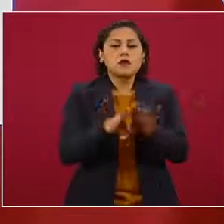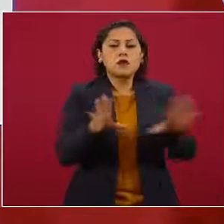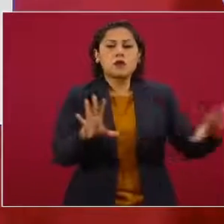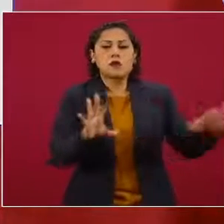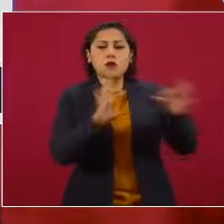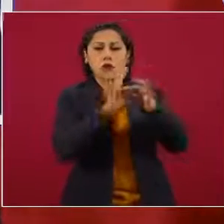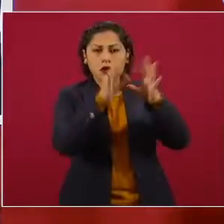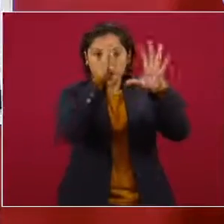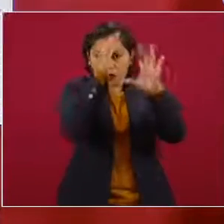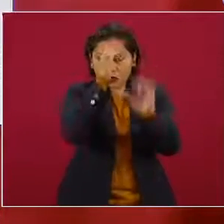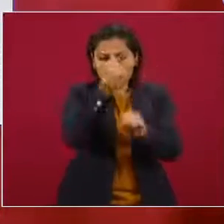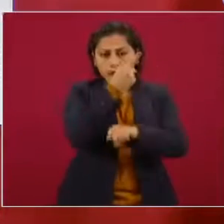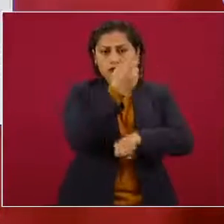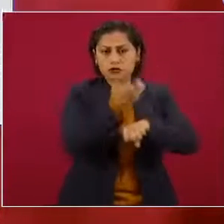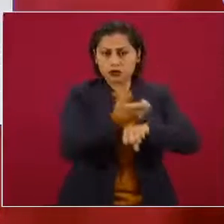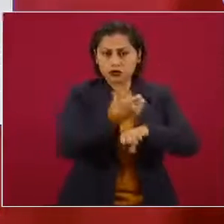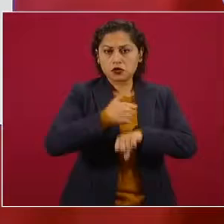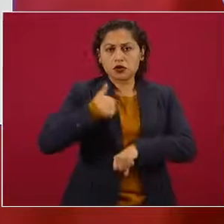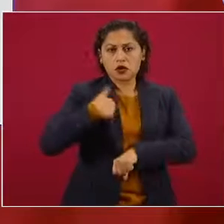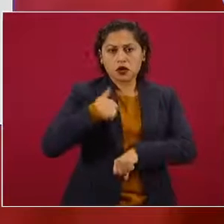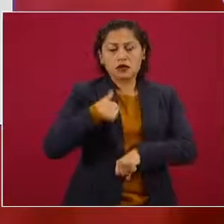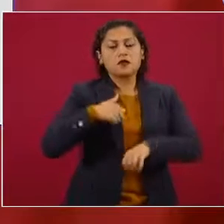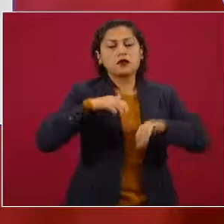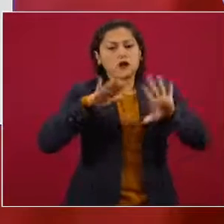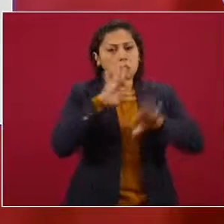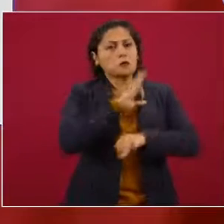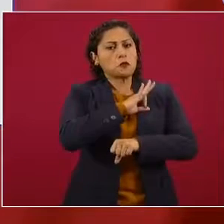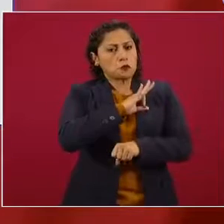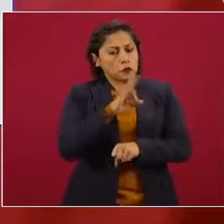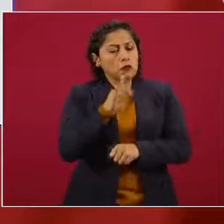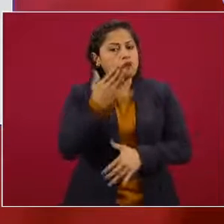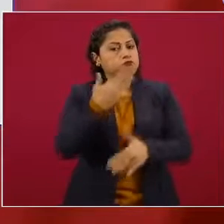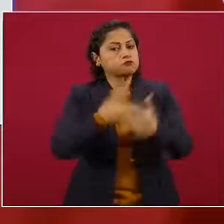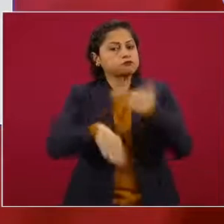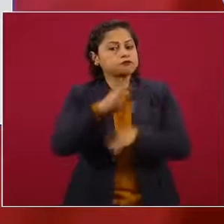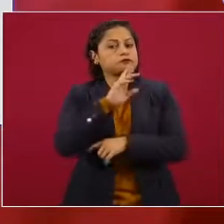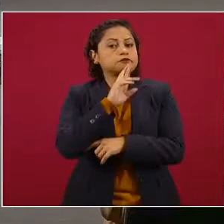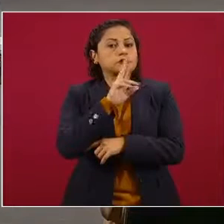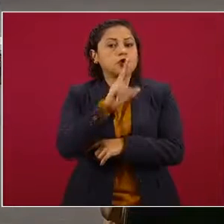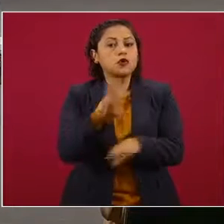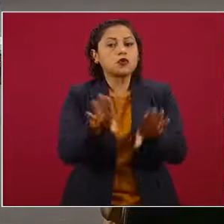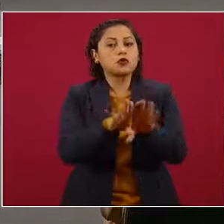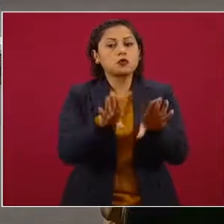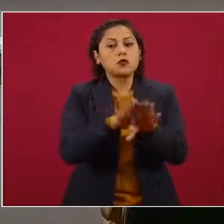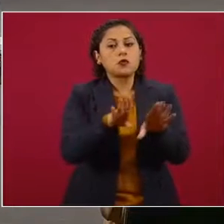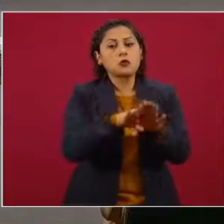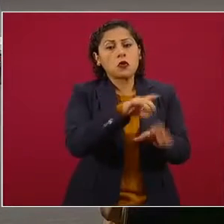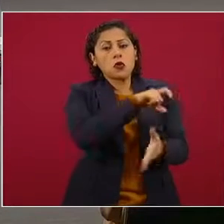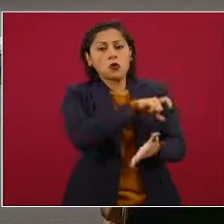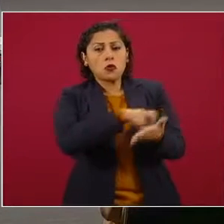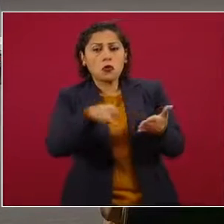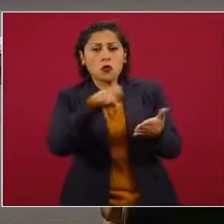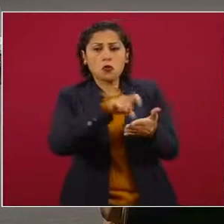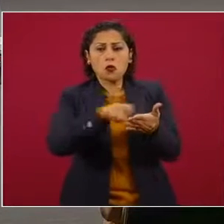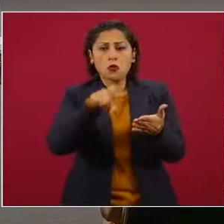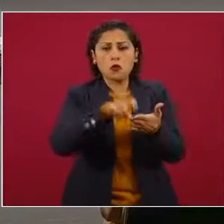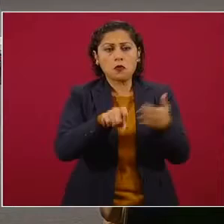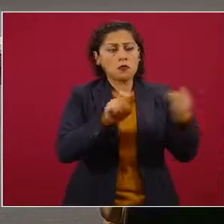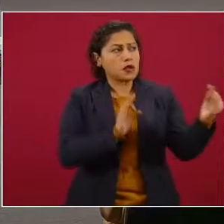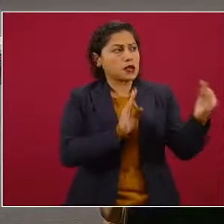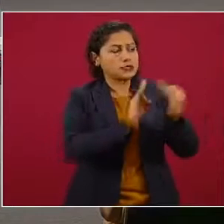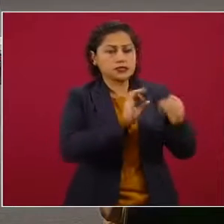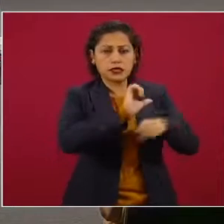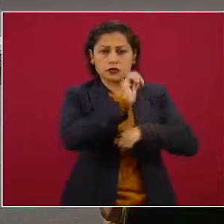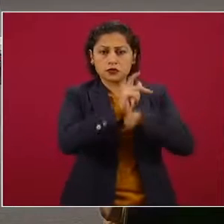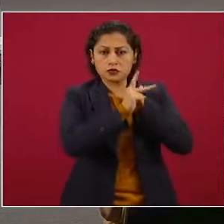Estados Unidos y Canadá, y se puede beneficiar obteniendo productos y servicios más baratos desde el país vecino, y en